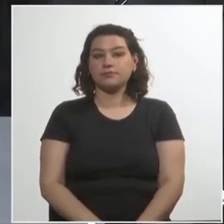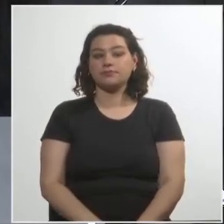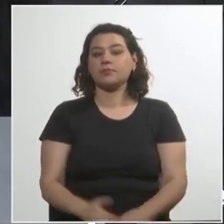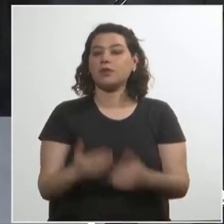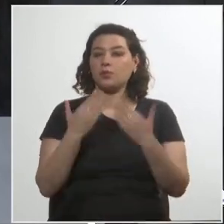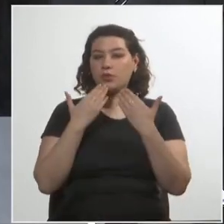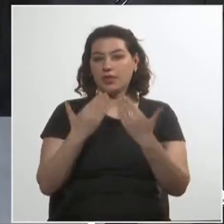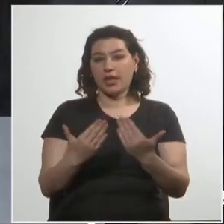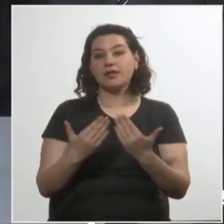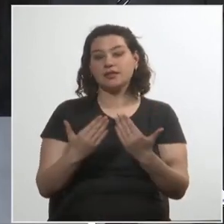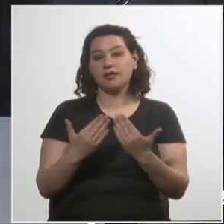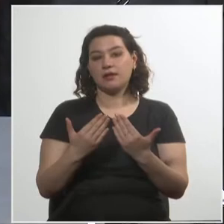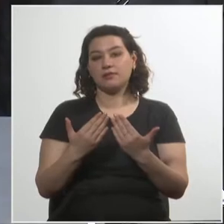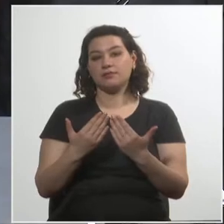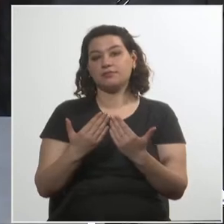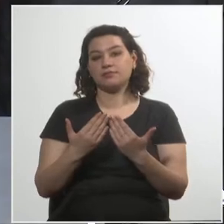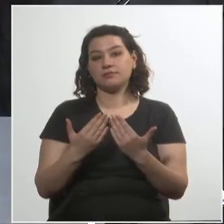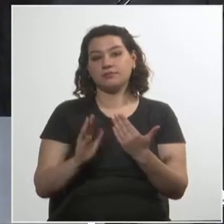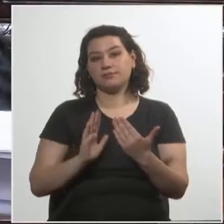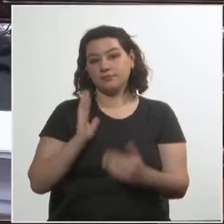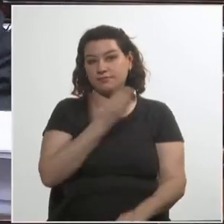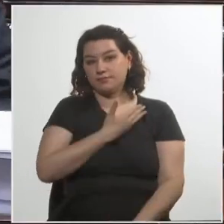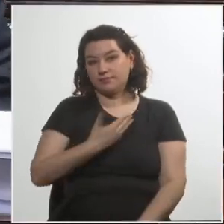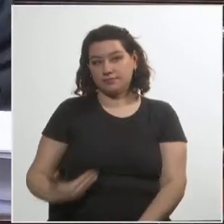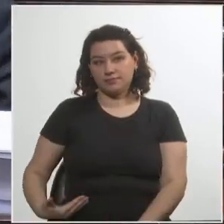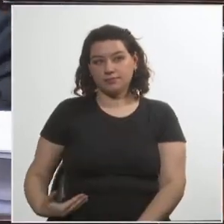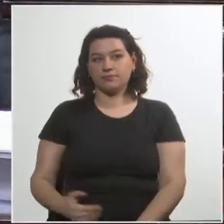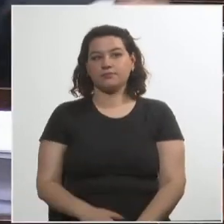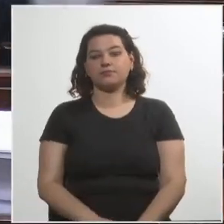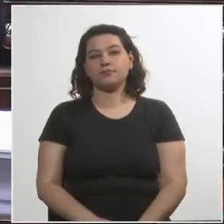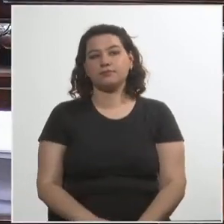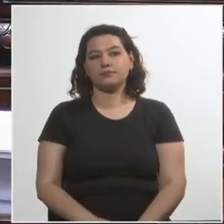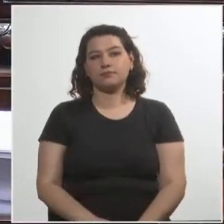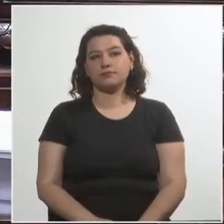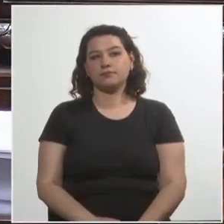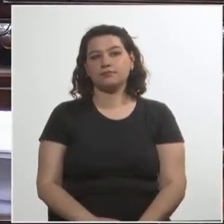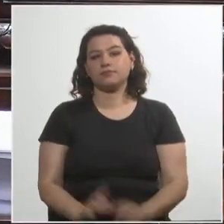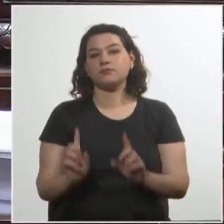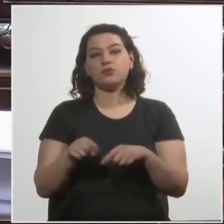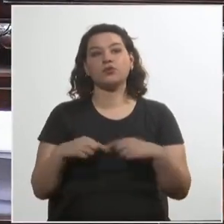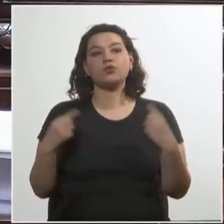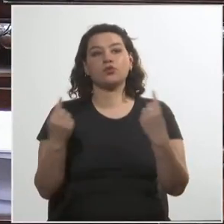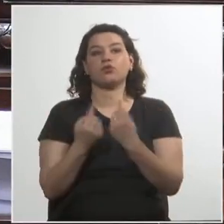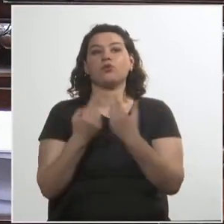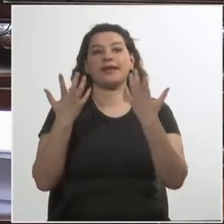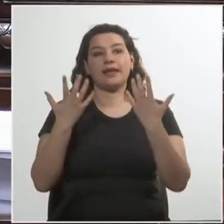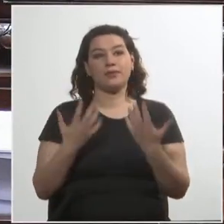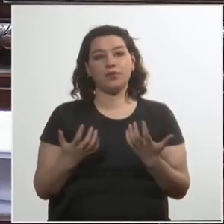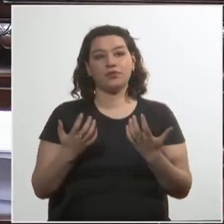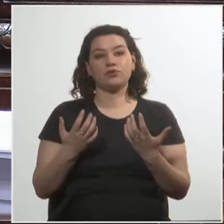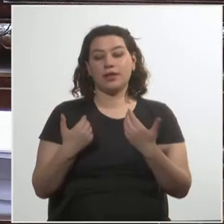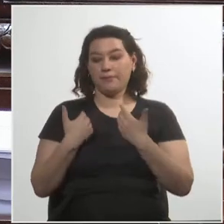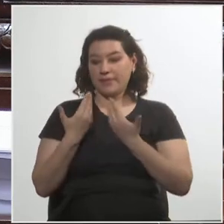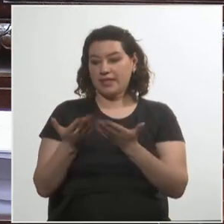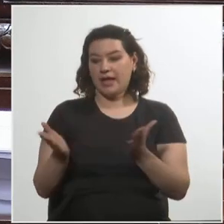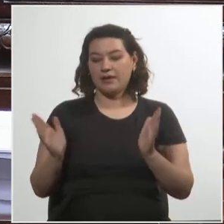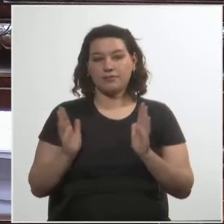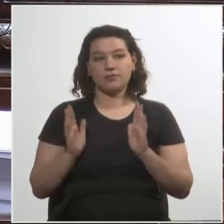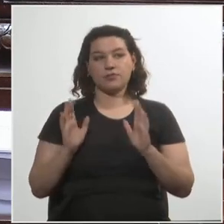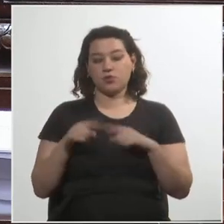Muchas gracias señora presidenta nosotros queremos iniciar